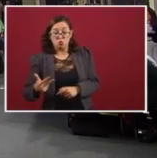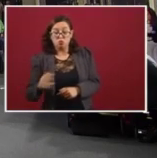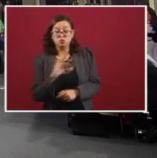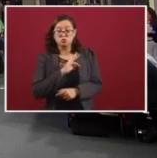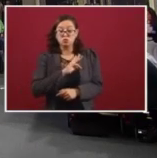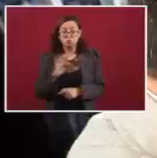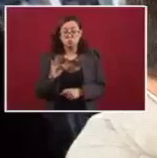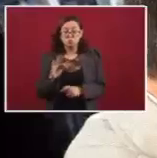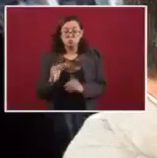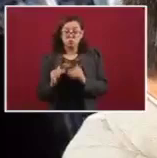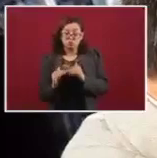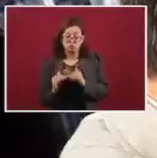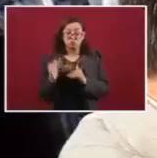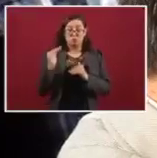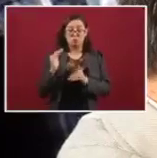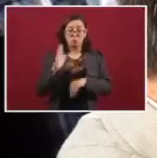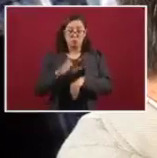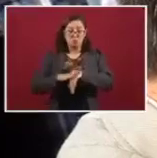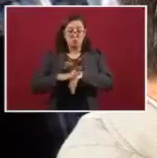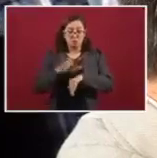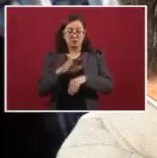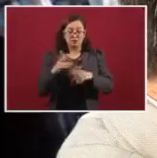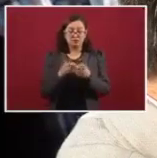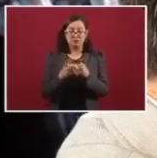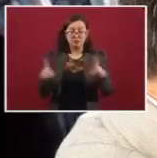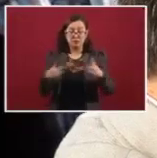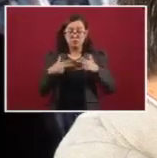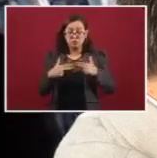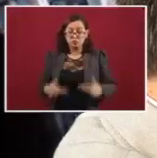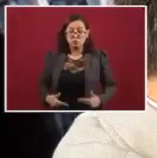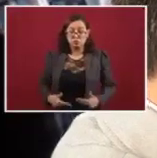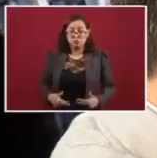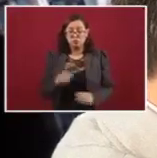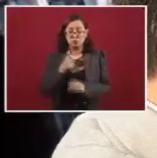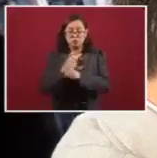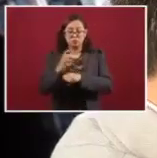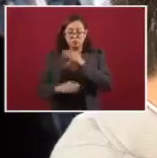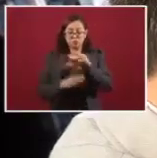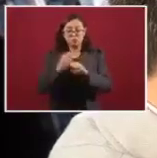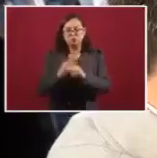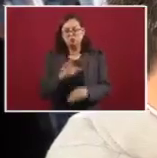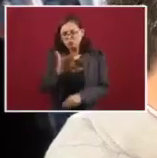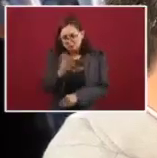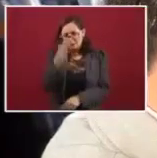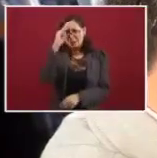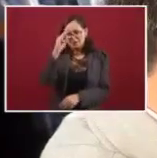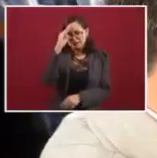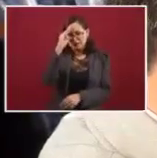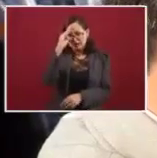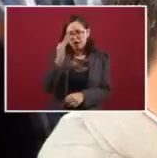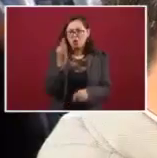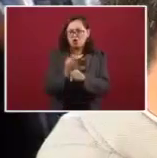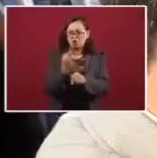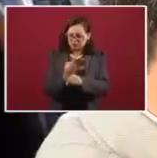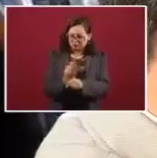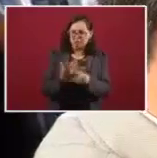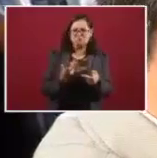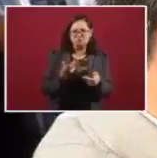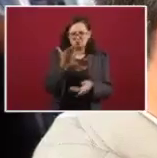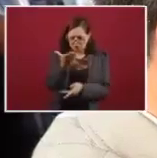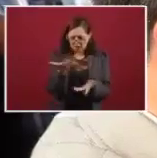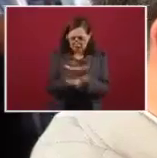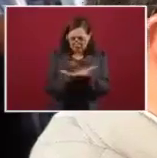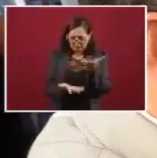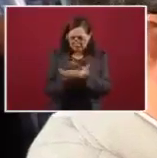este desarrollo humano alto, lo que, insisto, lo que antes se llamaba el primer mundo. ¿Usted cree que con sus medidas México podría